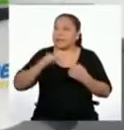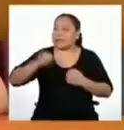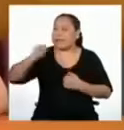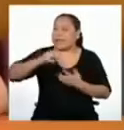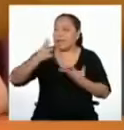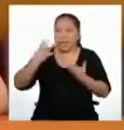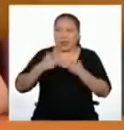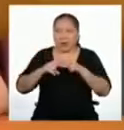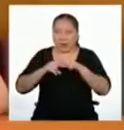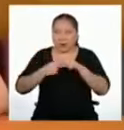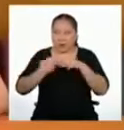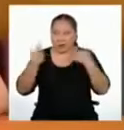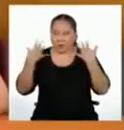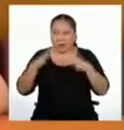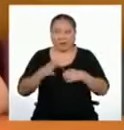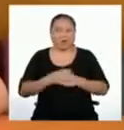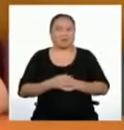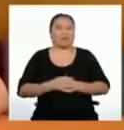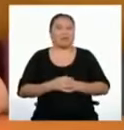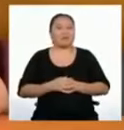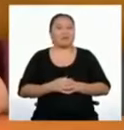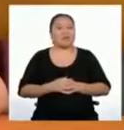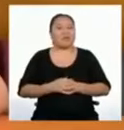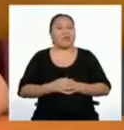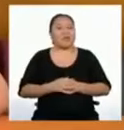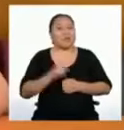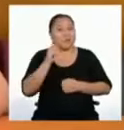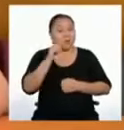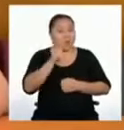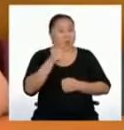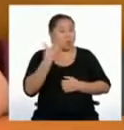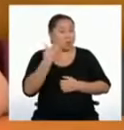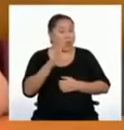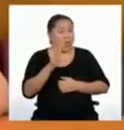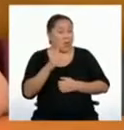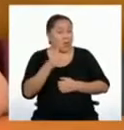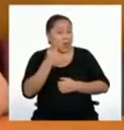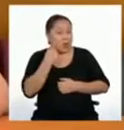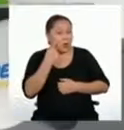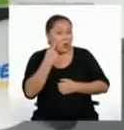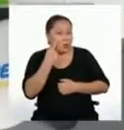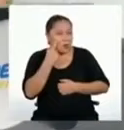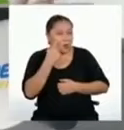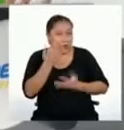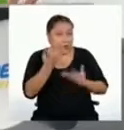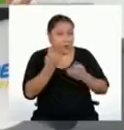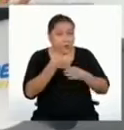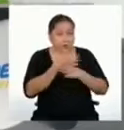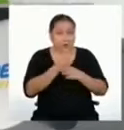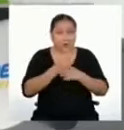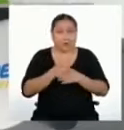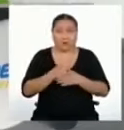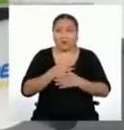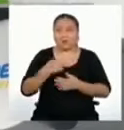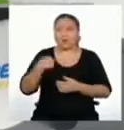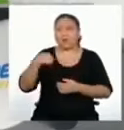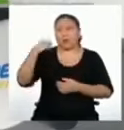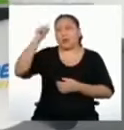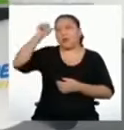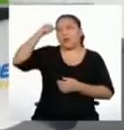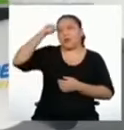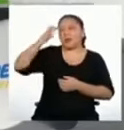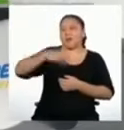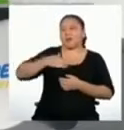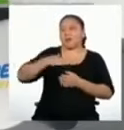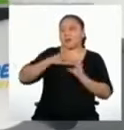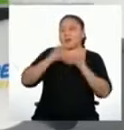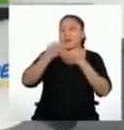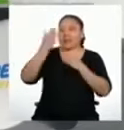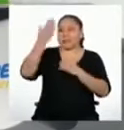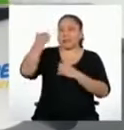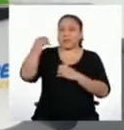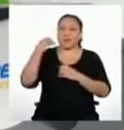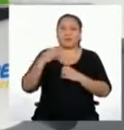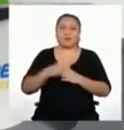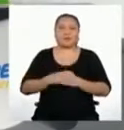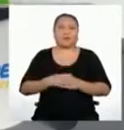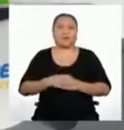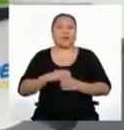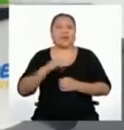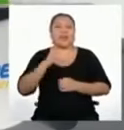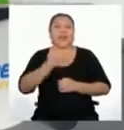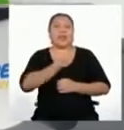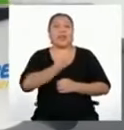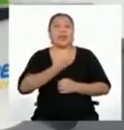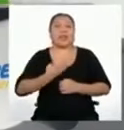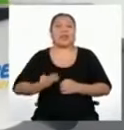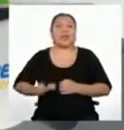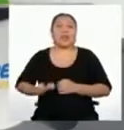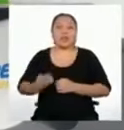ya. ¿Hay algo que ya conozcas y que quisieras compartir? Algo me acuerdo de mis clases en el colegio. El Estado es una